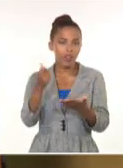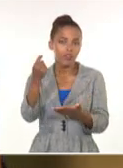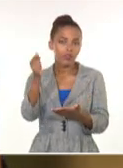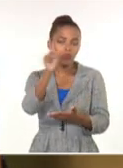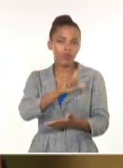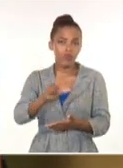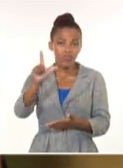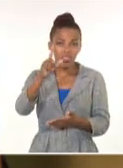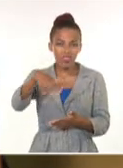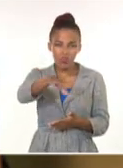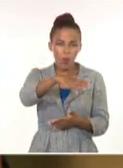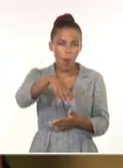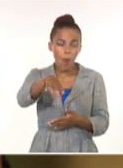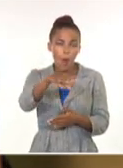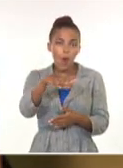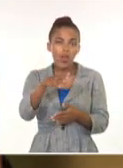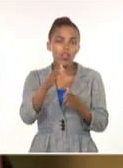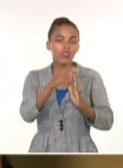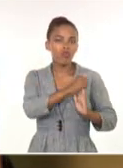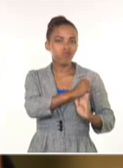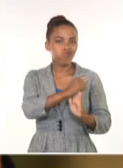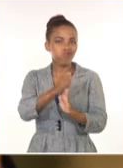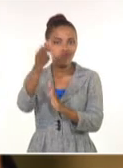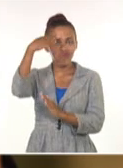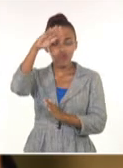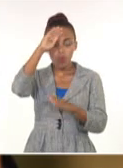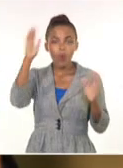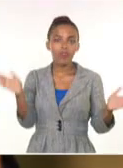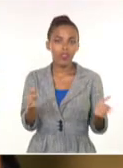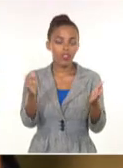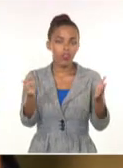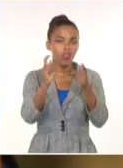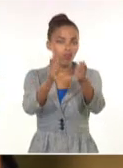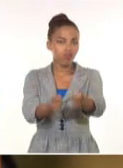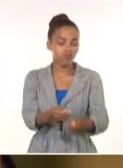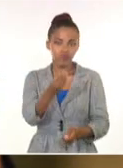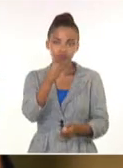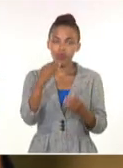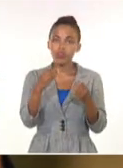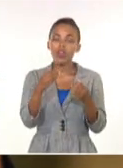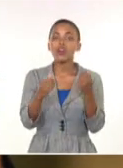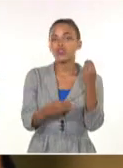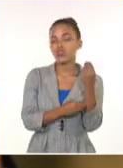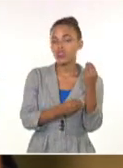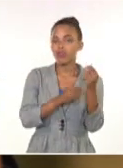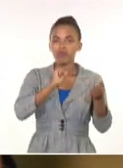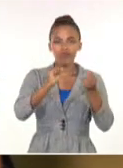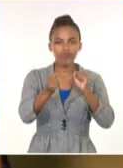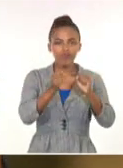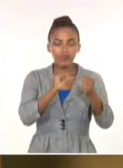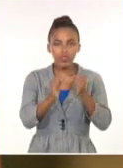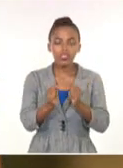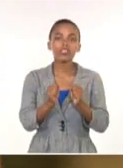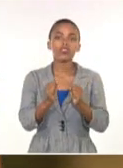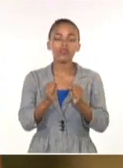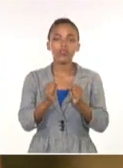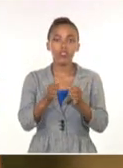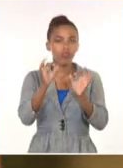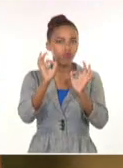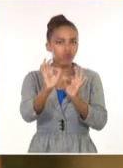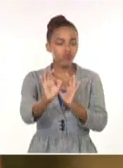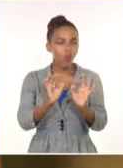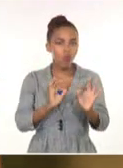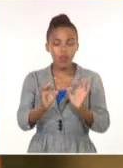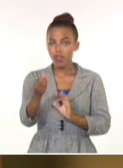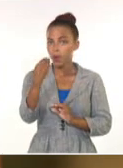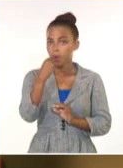iniciativas deben guiar a Cuba hacia un desarrollo agrícola sostenible, con seguridad alimentaria y un manejo responsable de los